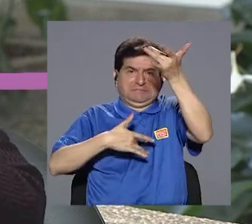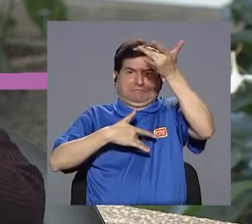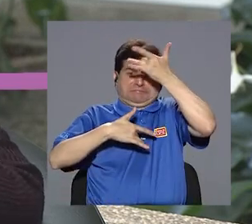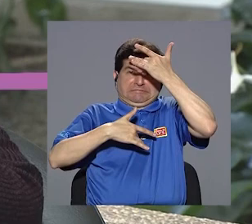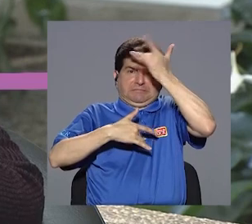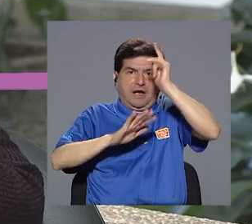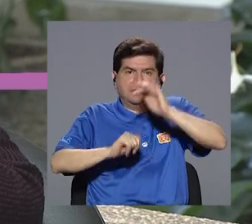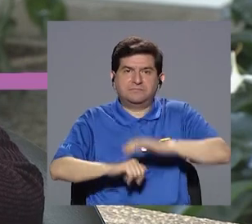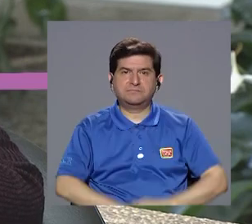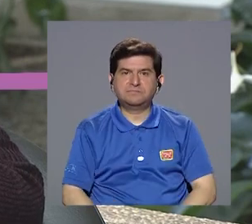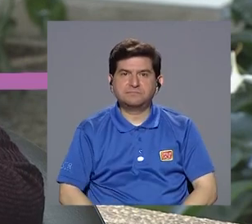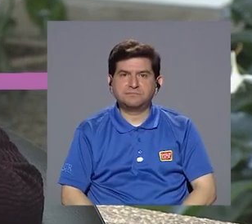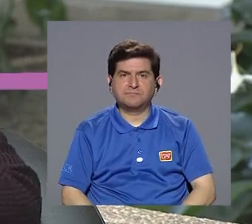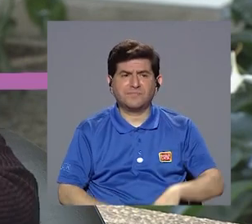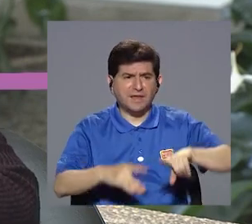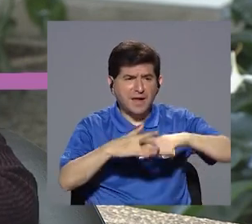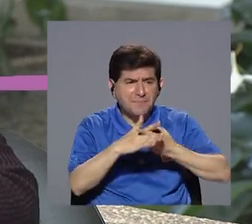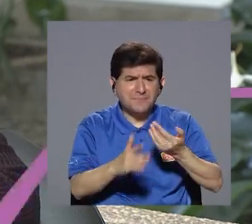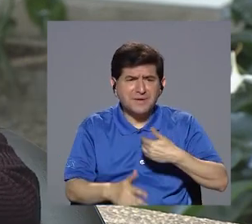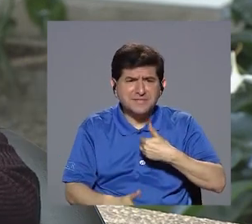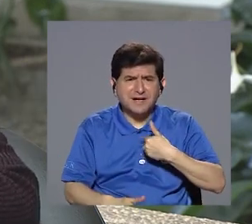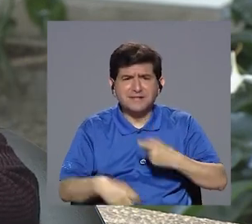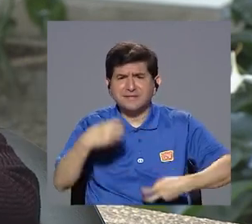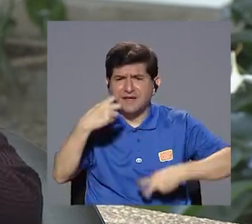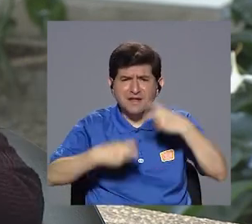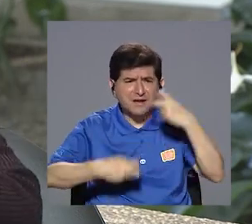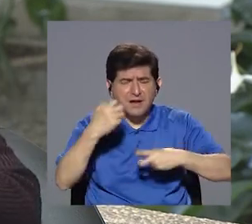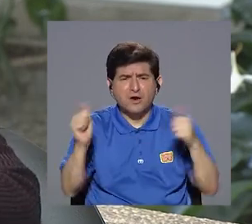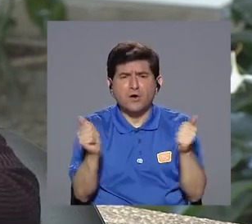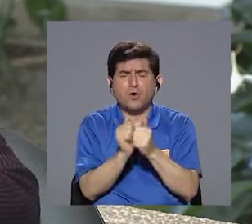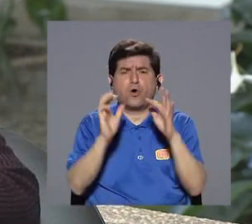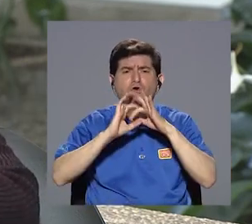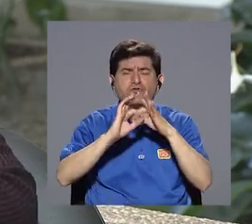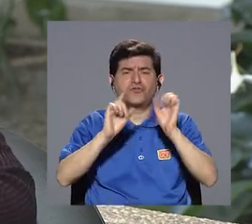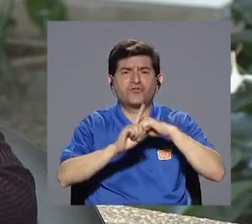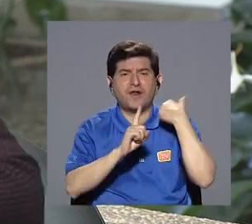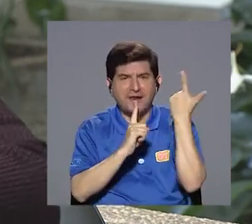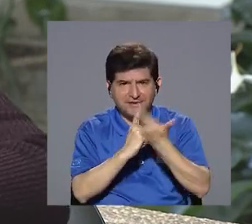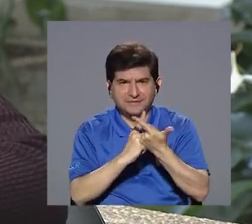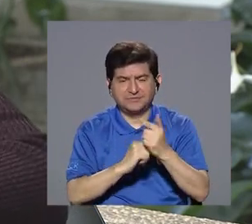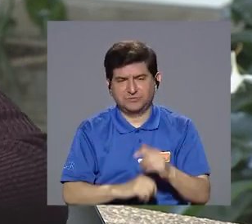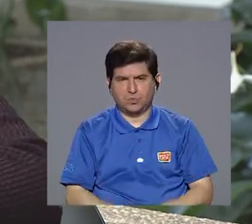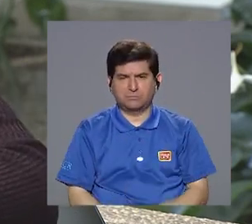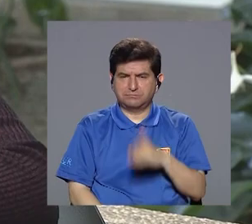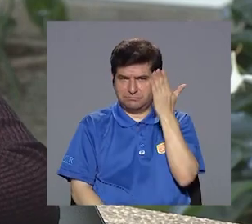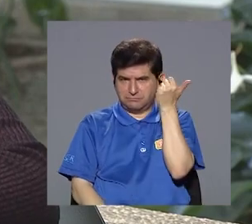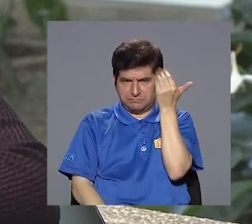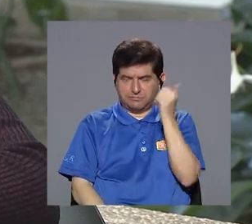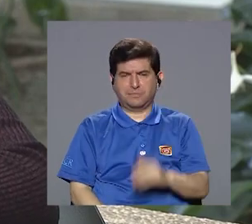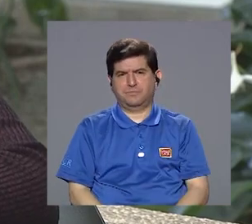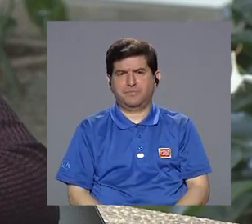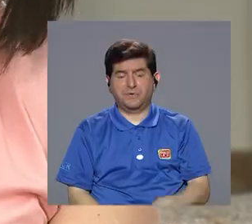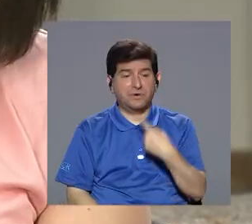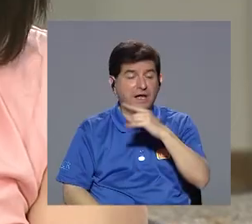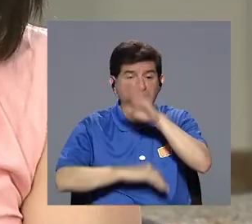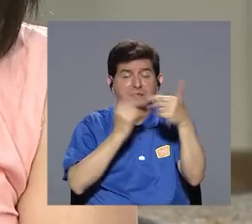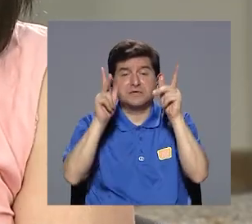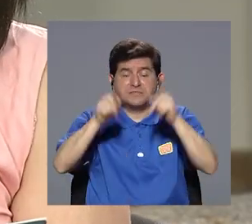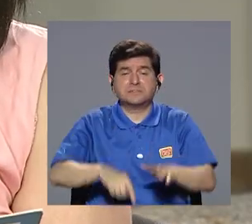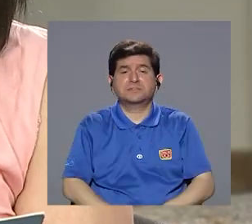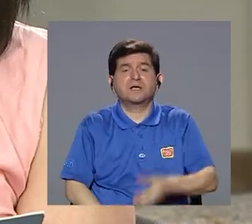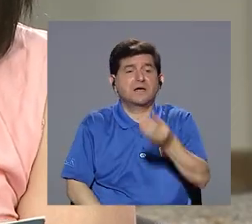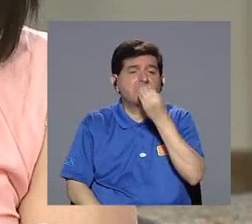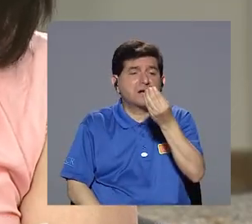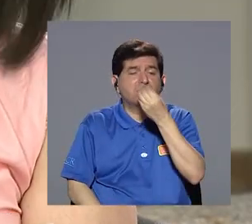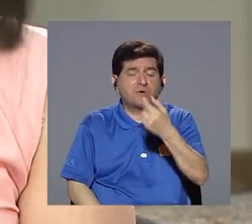enferman, empiezan a tener dificultades con las relaciones sociales, porque entonces decirle a todo el mundo, vamos